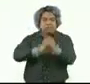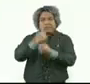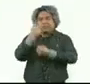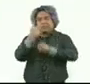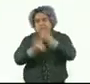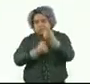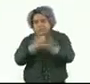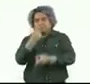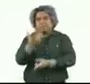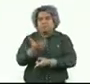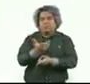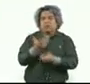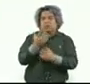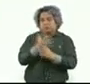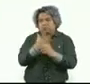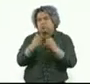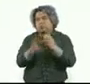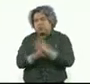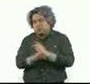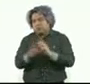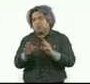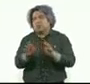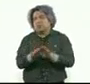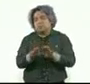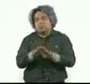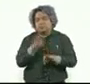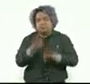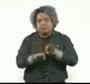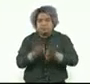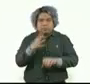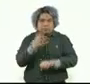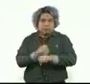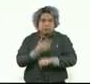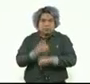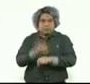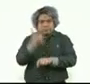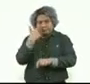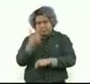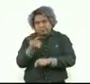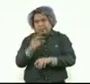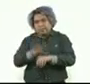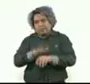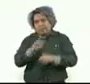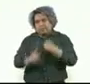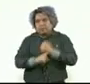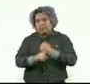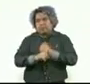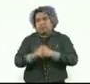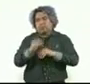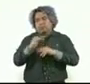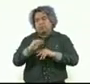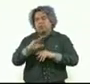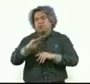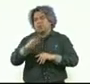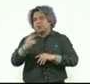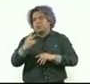estamos cubriendo algunas claves que es con las que hemos tenido más problema, pero